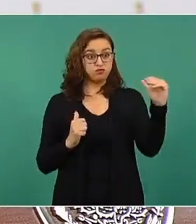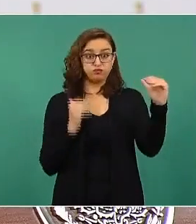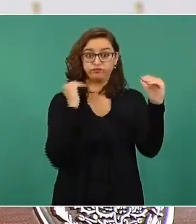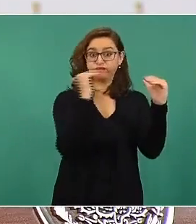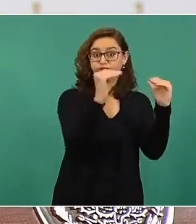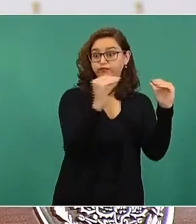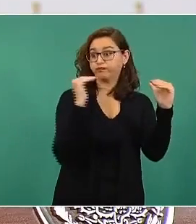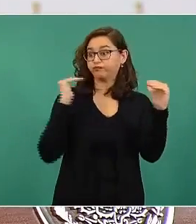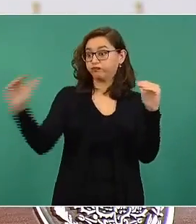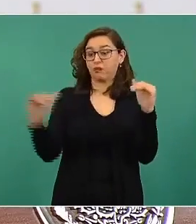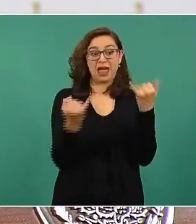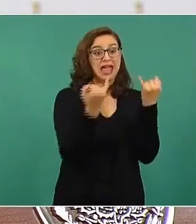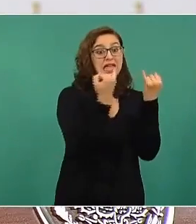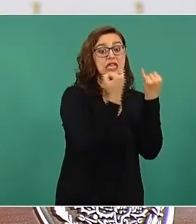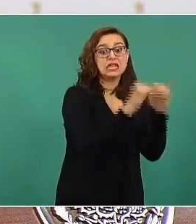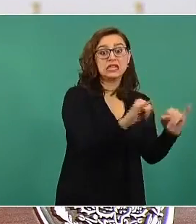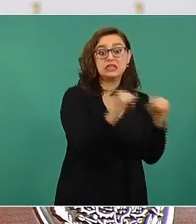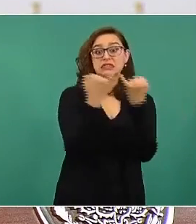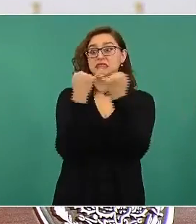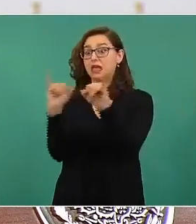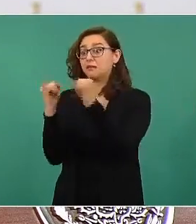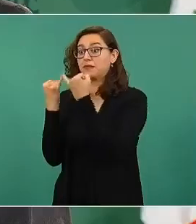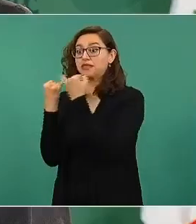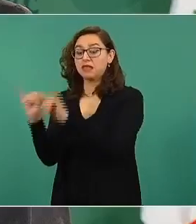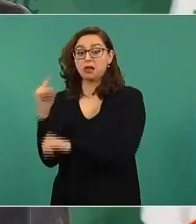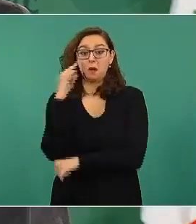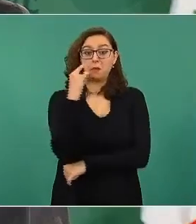independientes y hay autonomía.